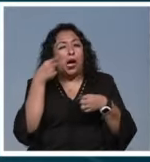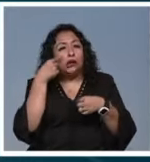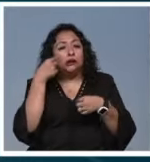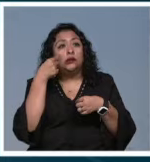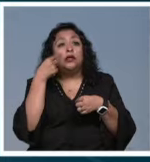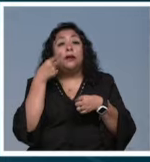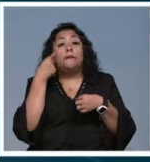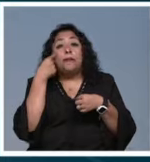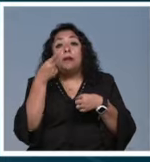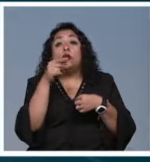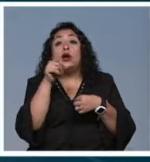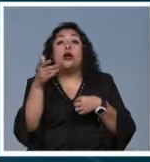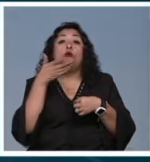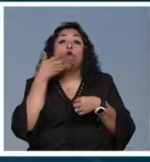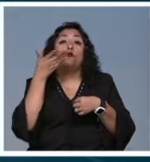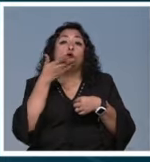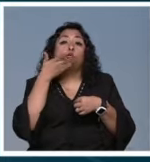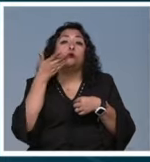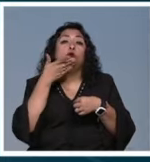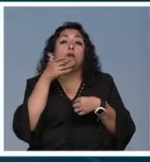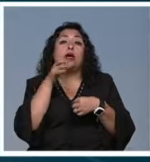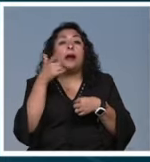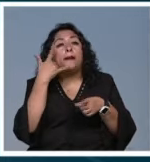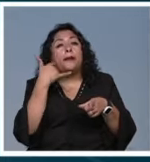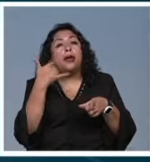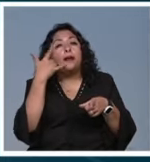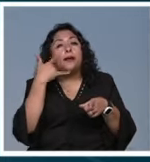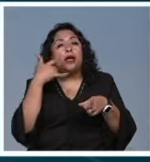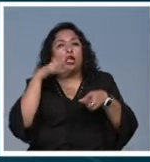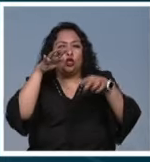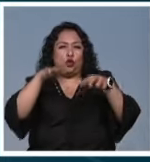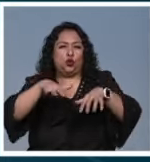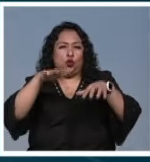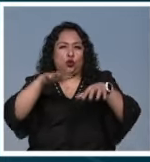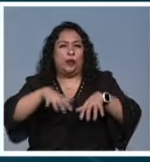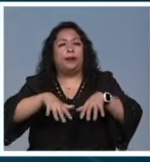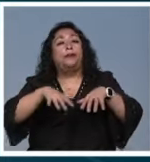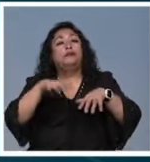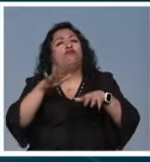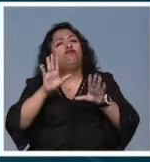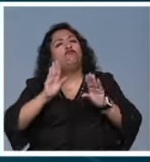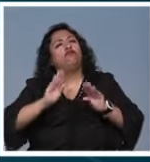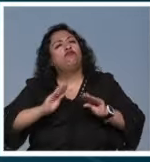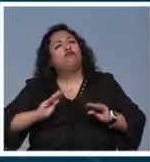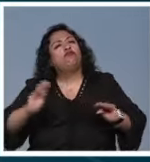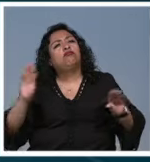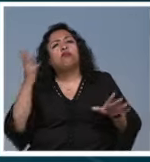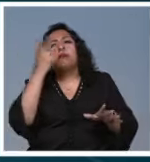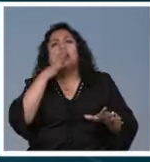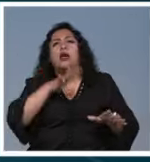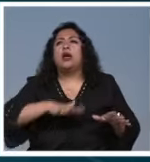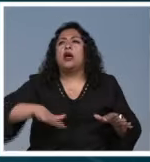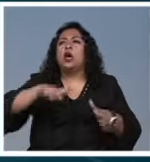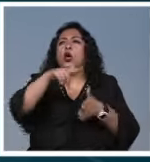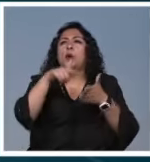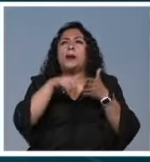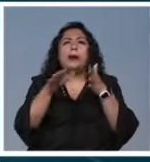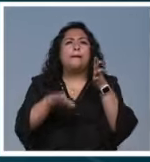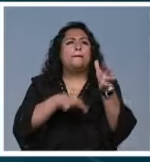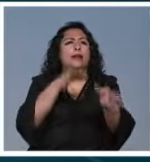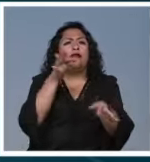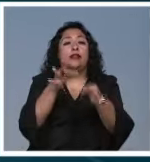hace referencia a la tradición o al acto de observar caer la lluvia, a la serenidad y a la belleza de los paisajes y la perfección